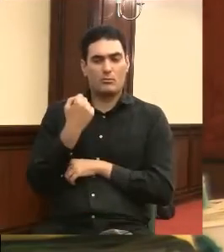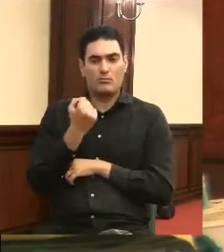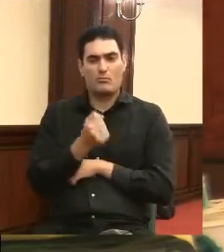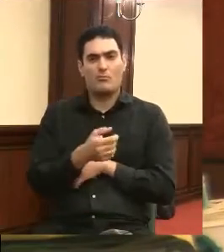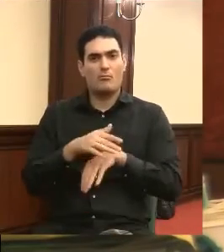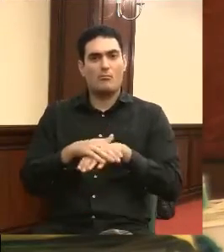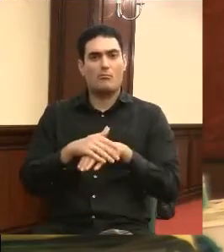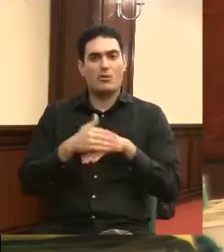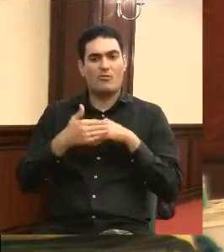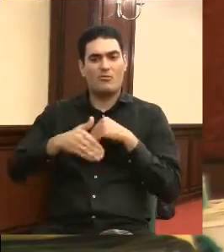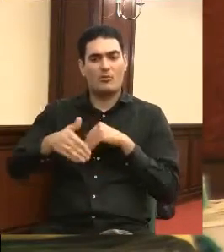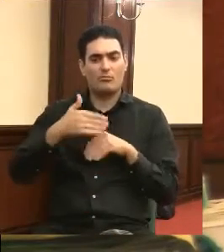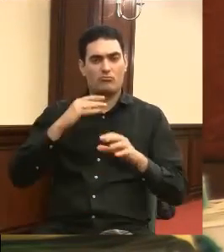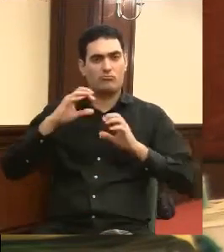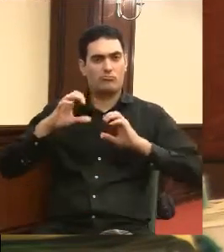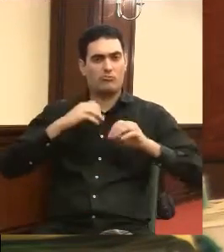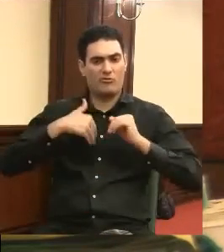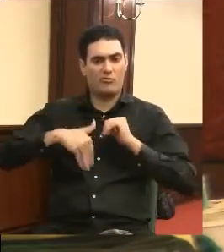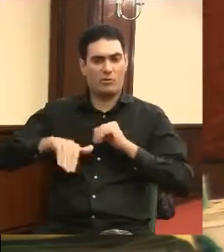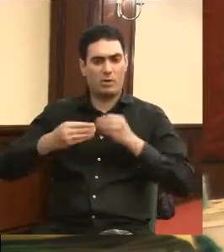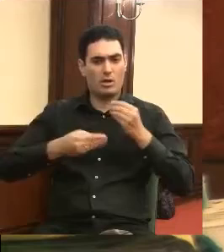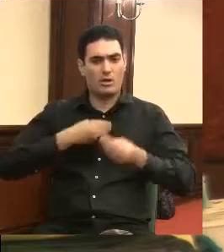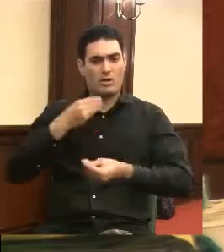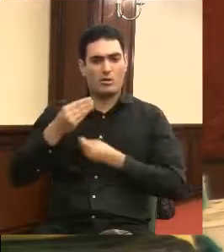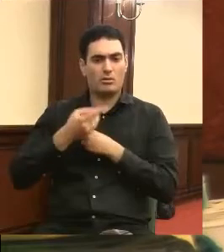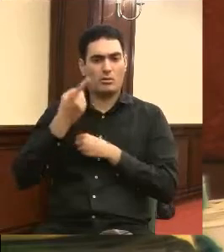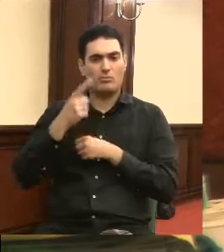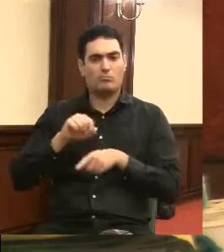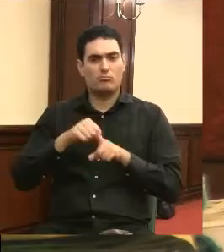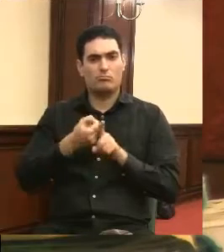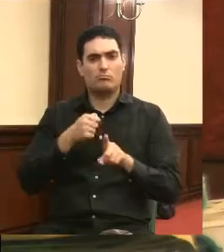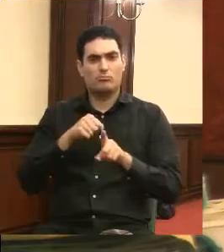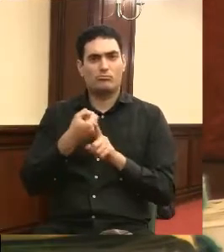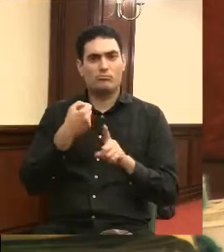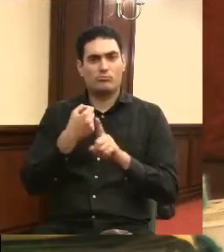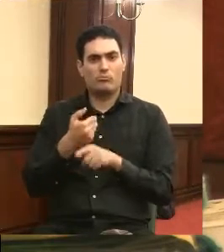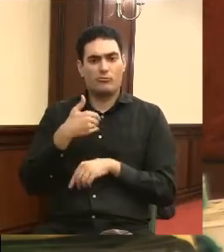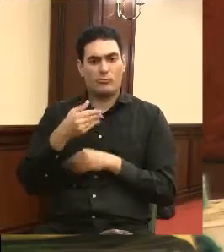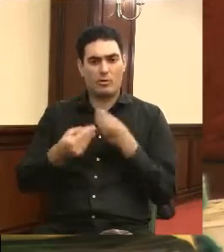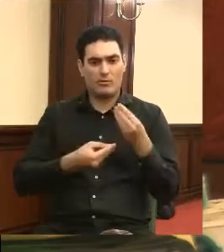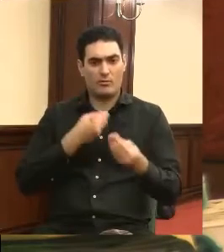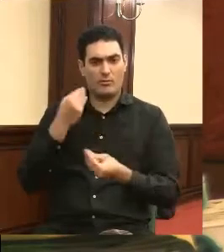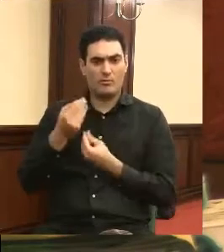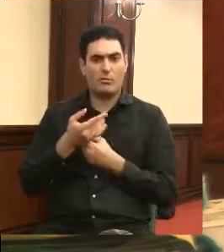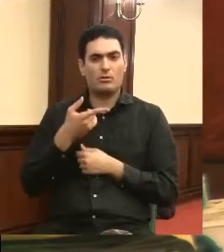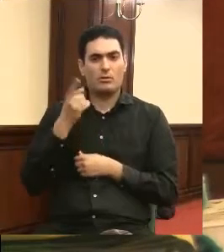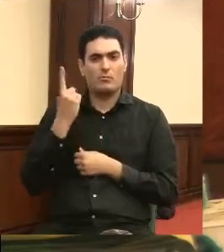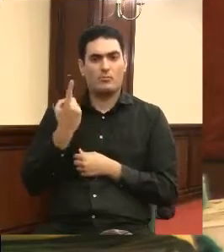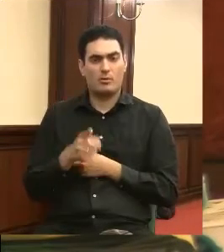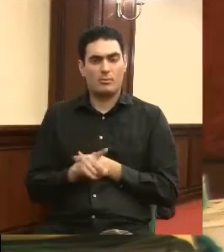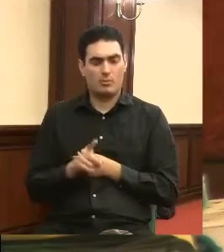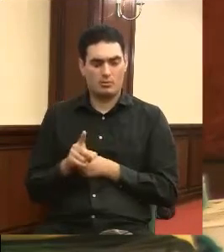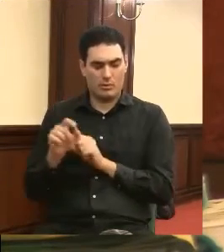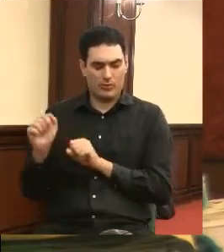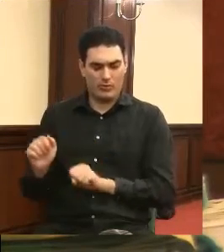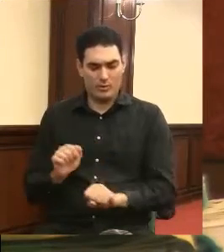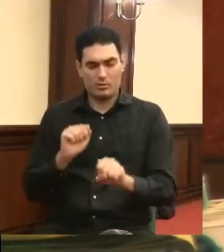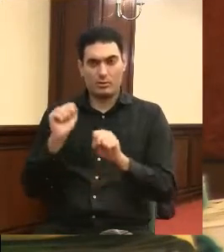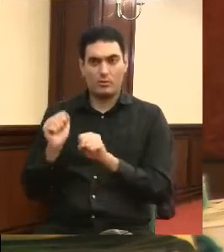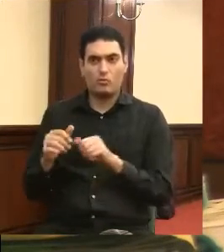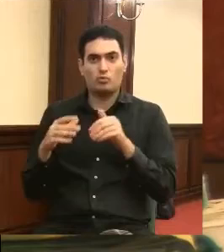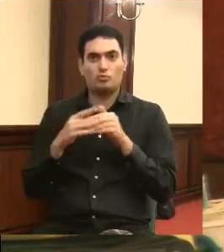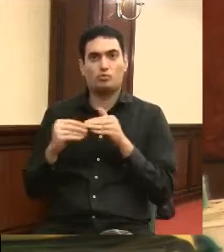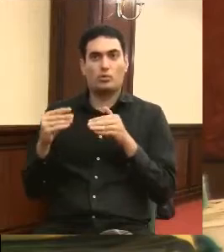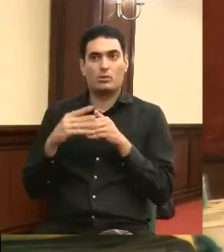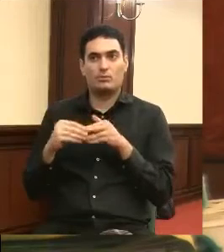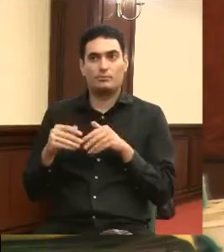que la negociación sea lo más favorable posible. Nos ponemos a su disposición para cuantas acciones se puedan llevar a cabo y, por supuesto, en cuantas